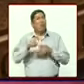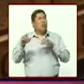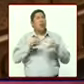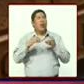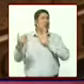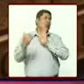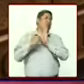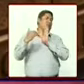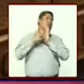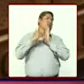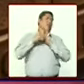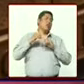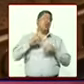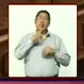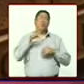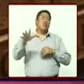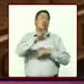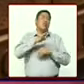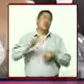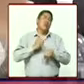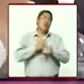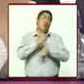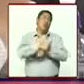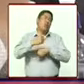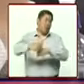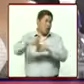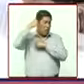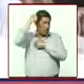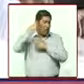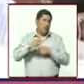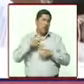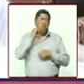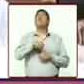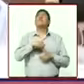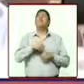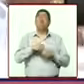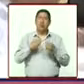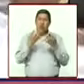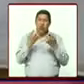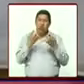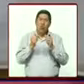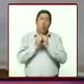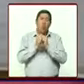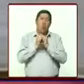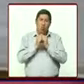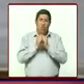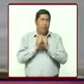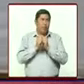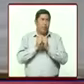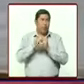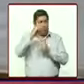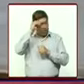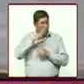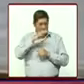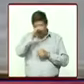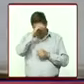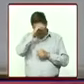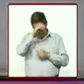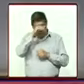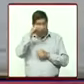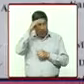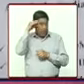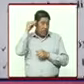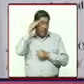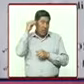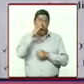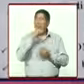surge desde las filas del MAS y obviamente es esta tiranía judicial la que cogobierna con el señor Luis Arce